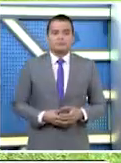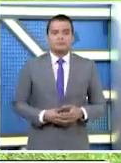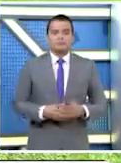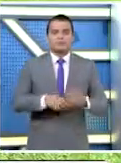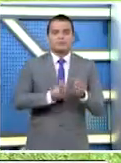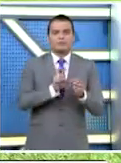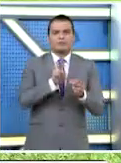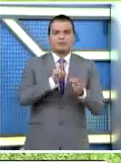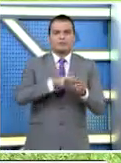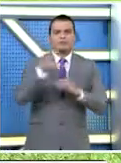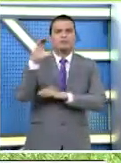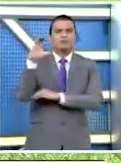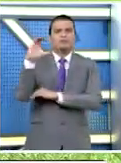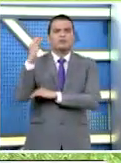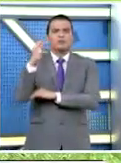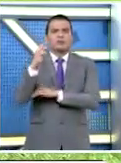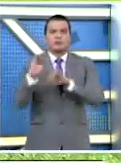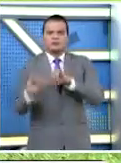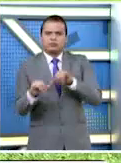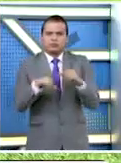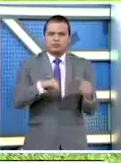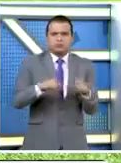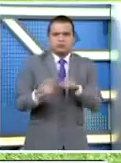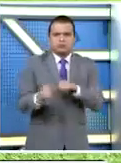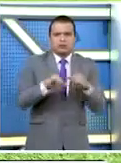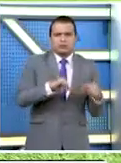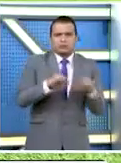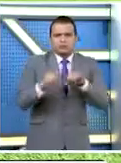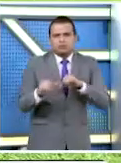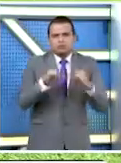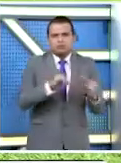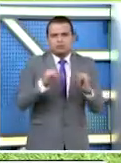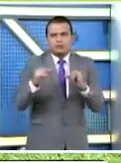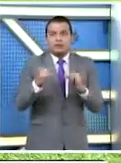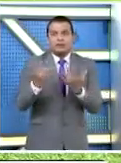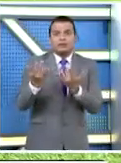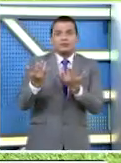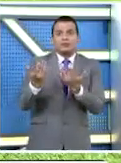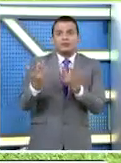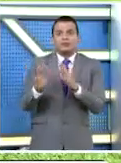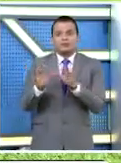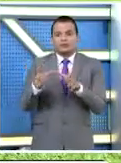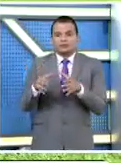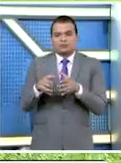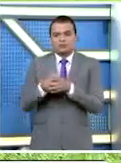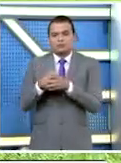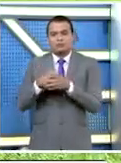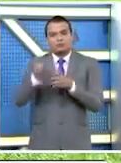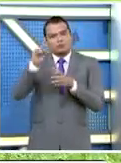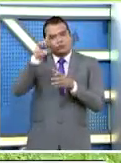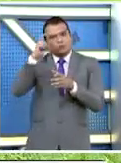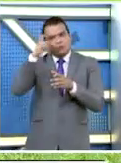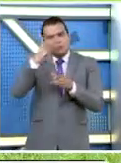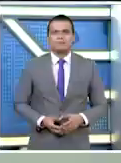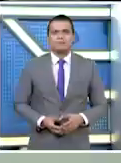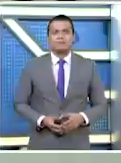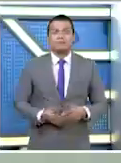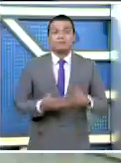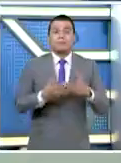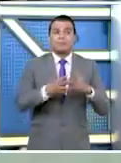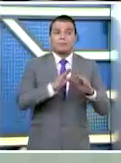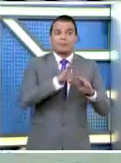federación colombiana de ciclismo está esperando el resultado del protocolo que le presentaron al gobierno para comenzar a trabajar